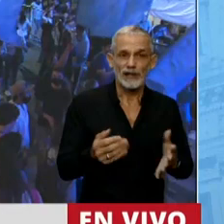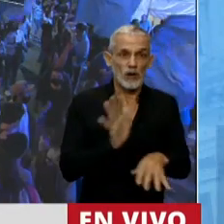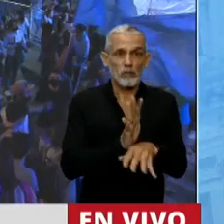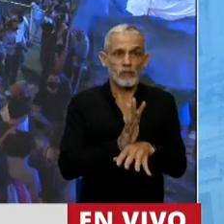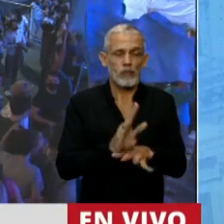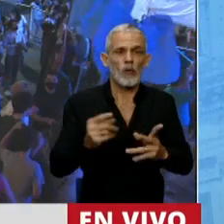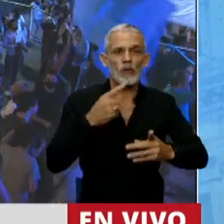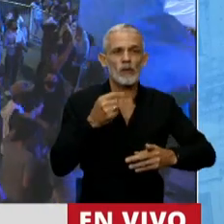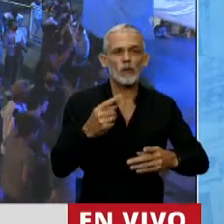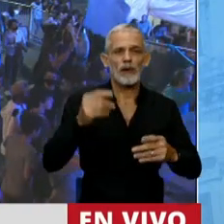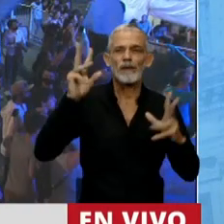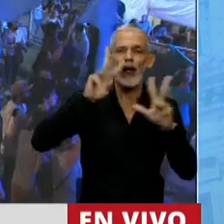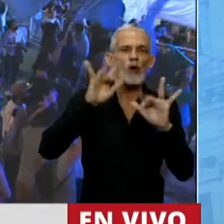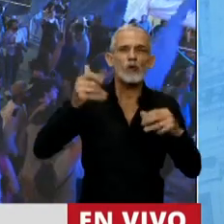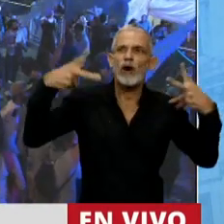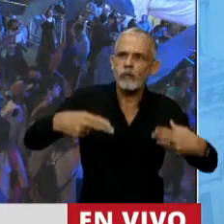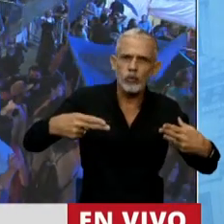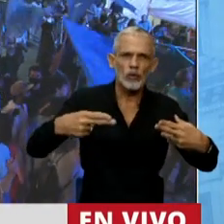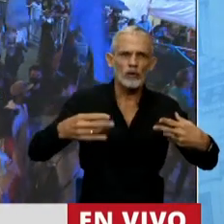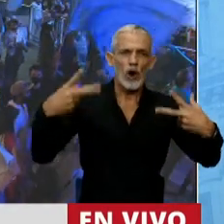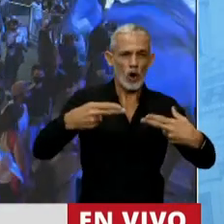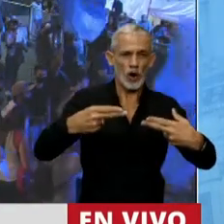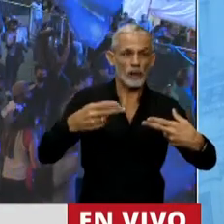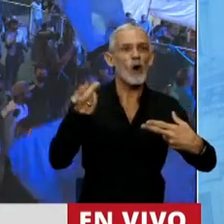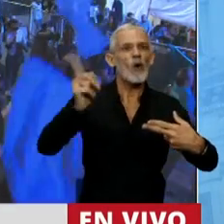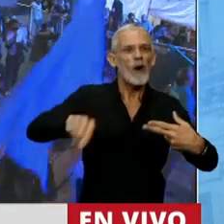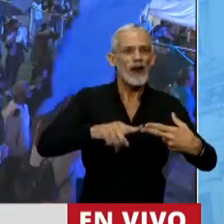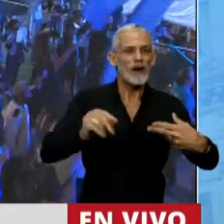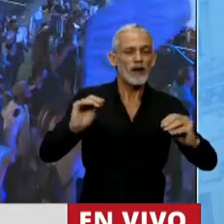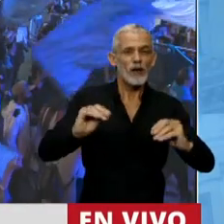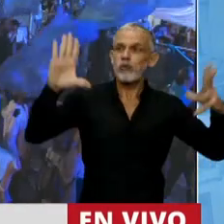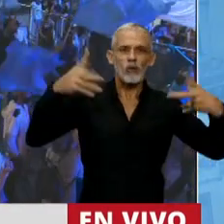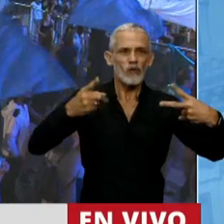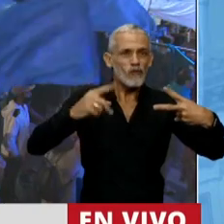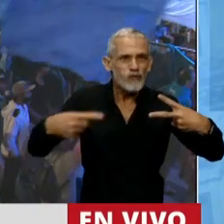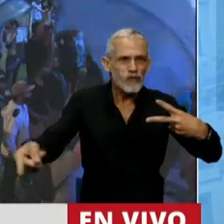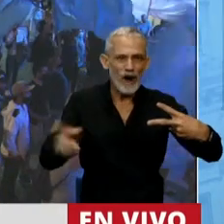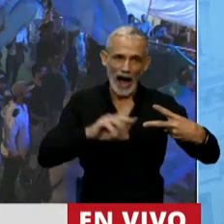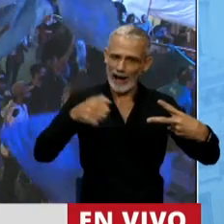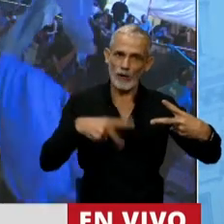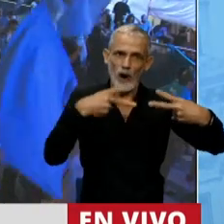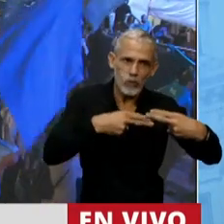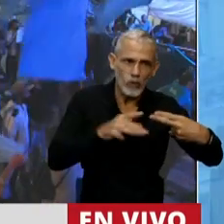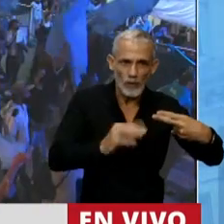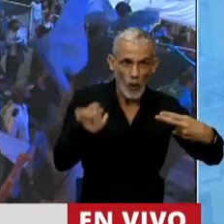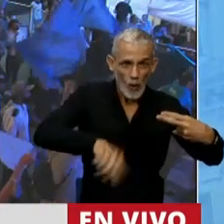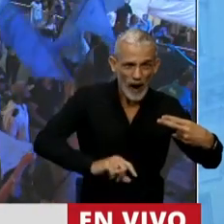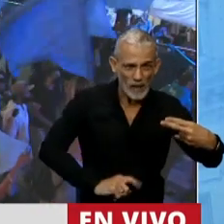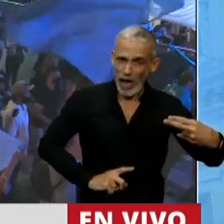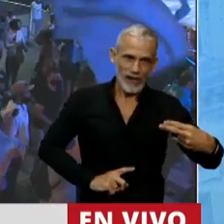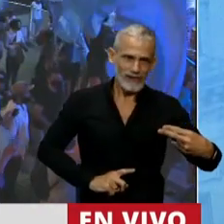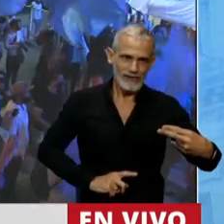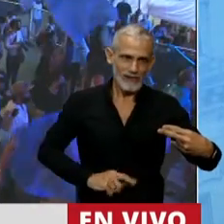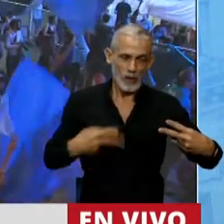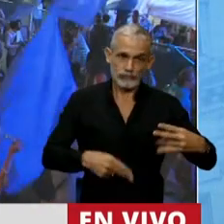en este momento se cortara la luz y se interrumpe, pero cuando vuelve la luz sigue. Acá no es así, presidente, no se